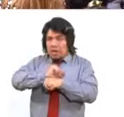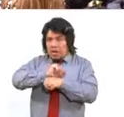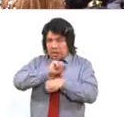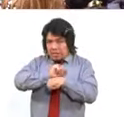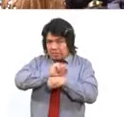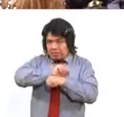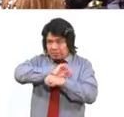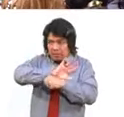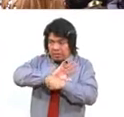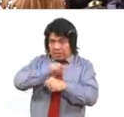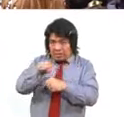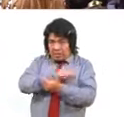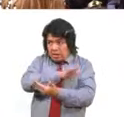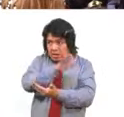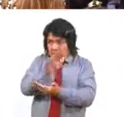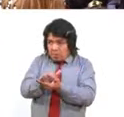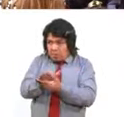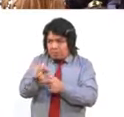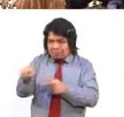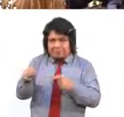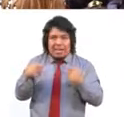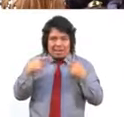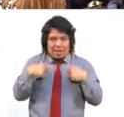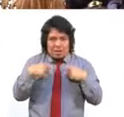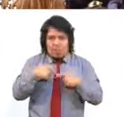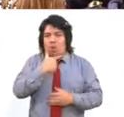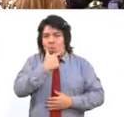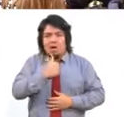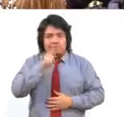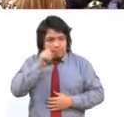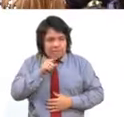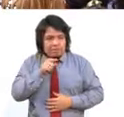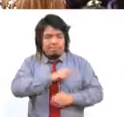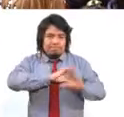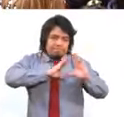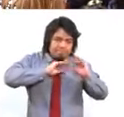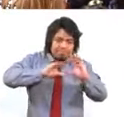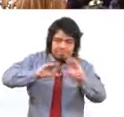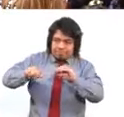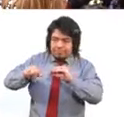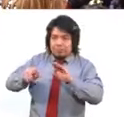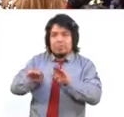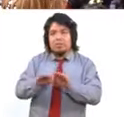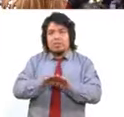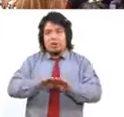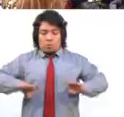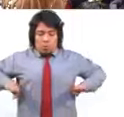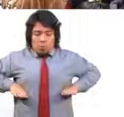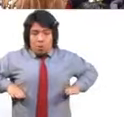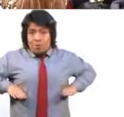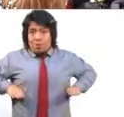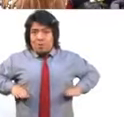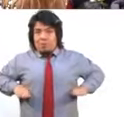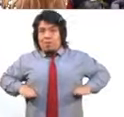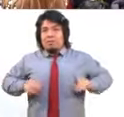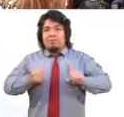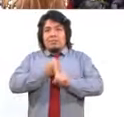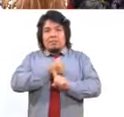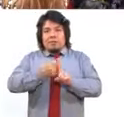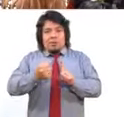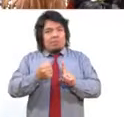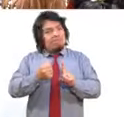sobre todo a concientizar a las y a los jóvenes de actitudes violentas que no se